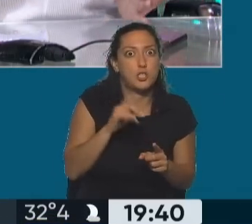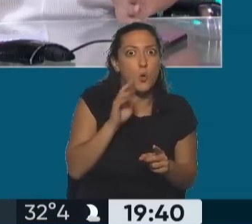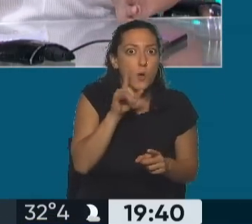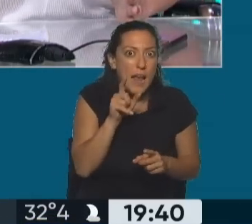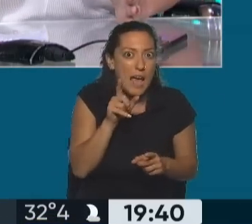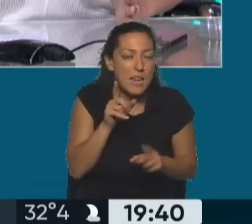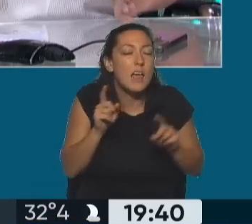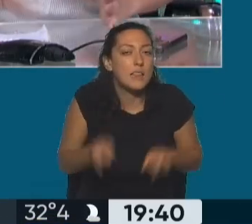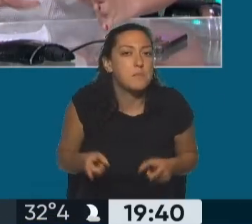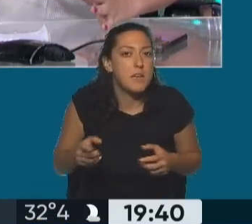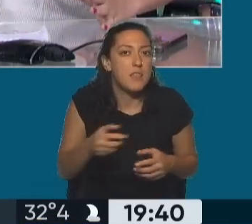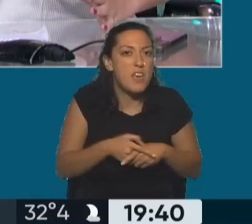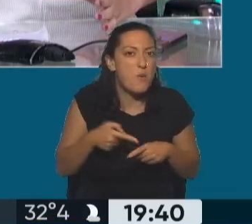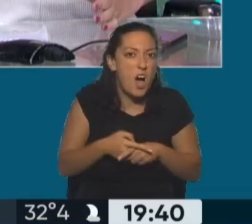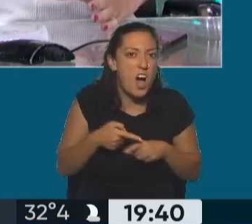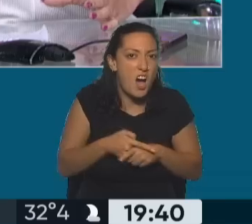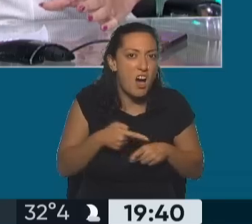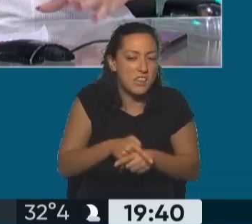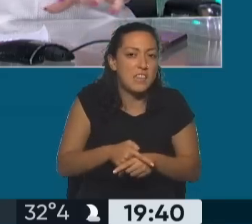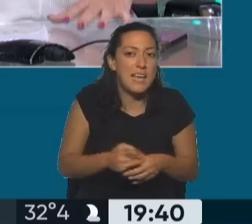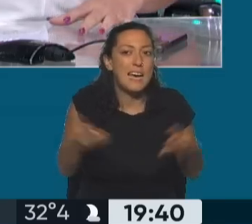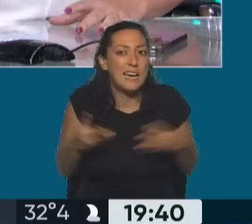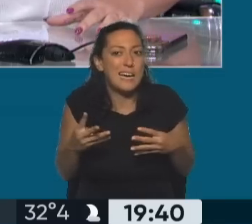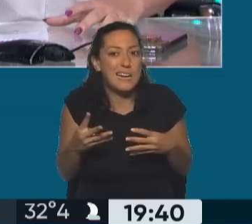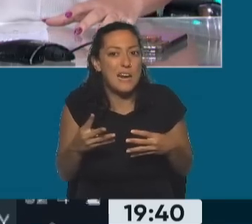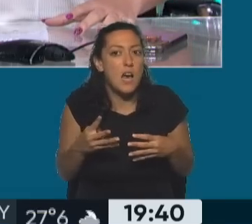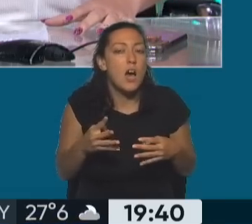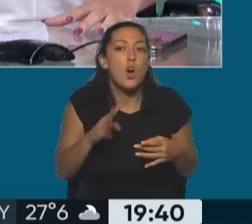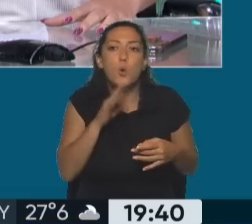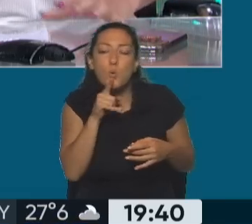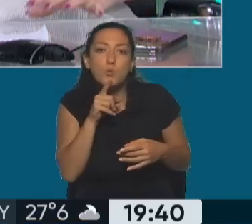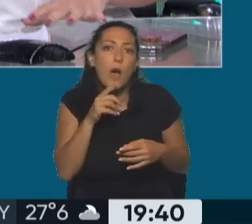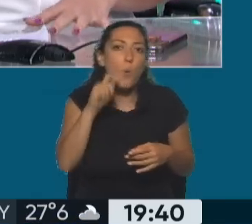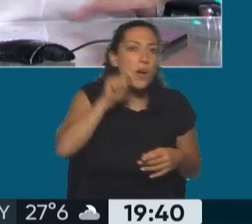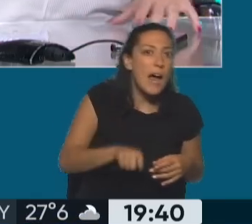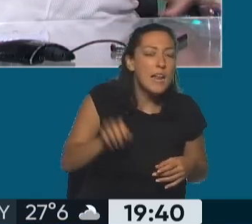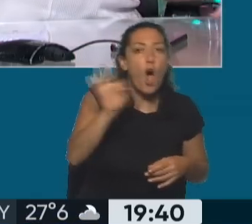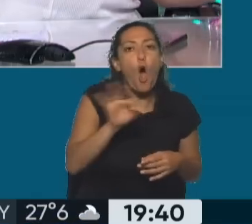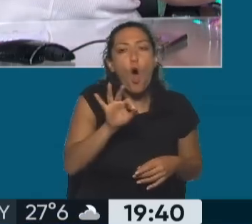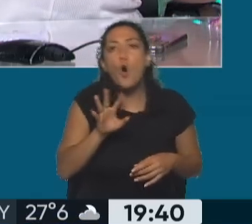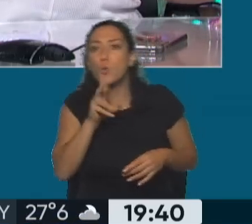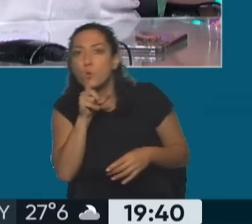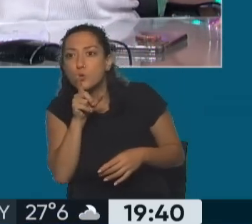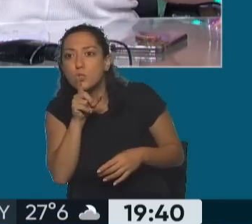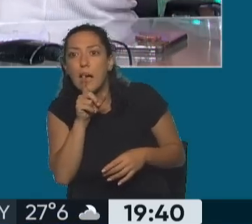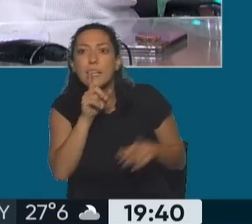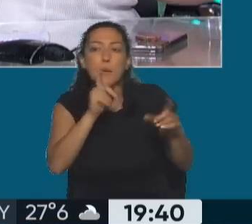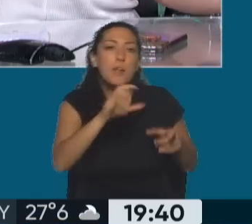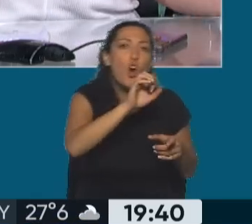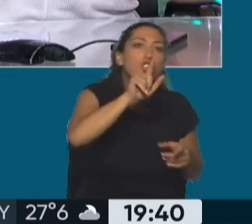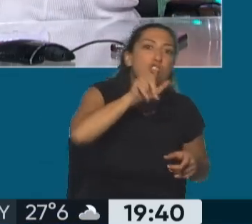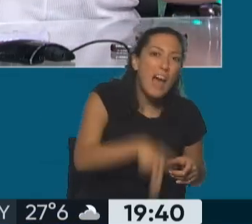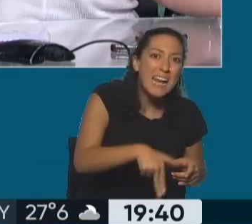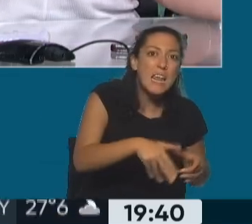este debate que se da acerca de, bueno, la guerra es Rusia en Ucrania o la guerra es Rusia con también los miembros de la OTAN que